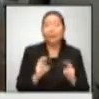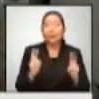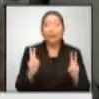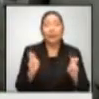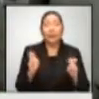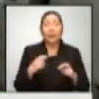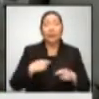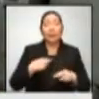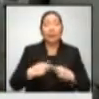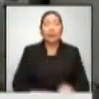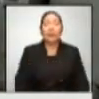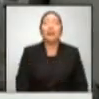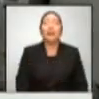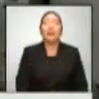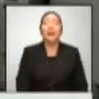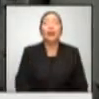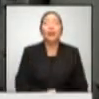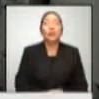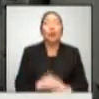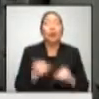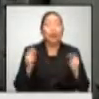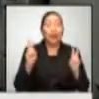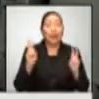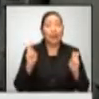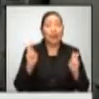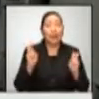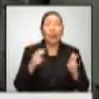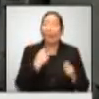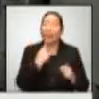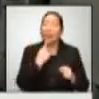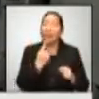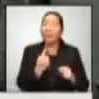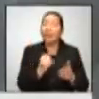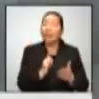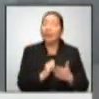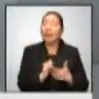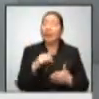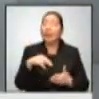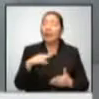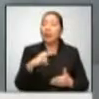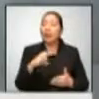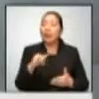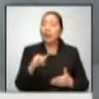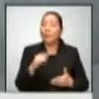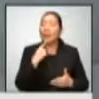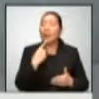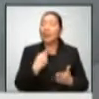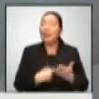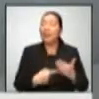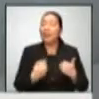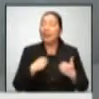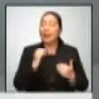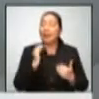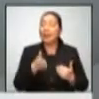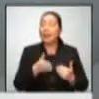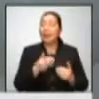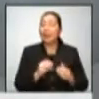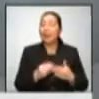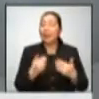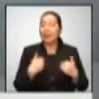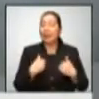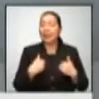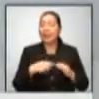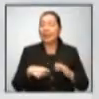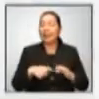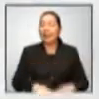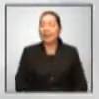titular de la producción respecto al tema, dijo que este manifestó que Indecopi debe determinar las sanciones